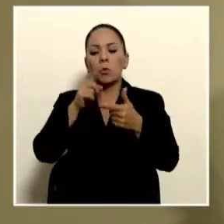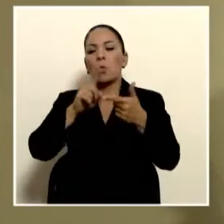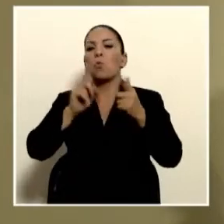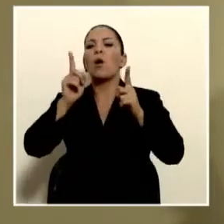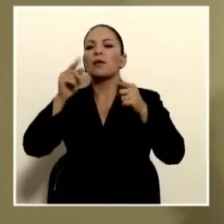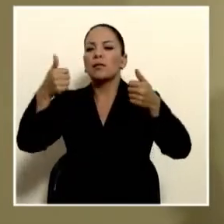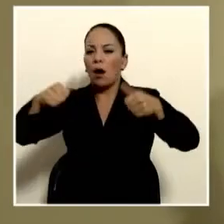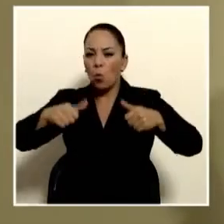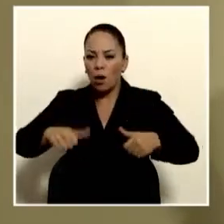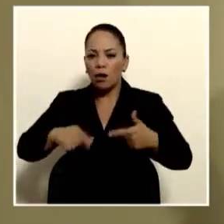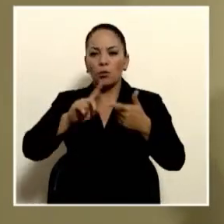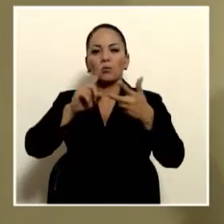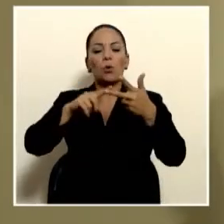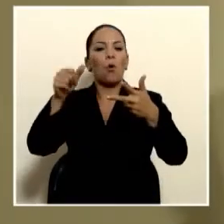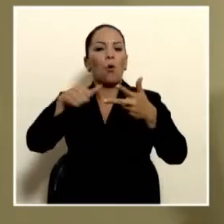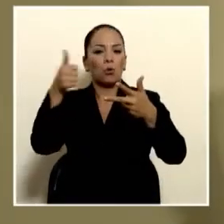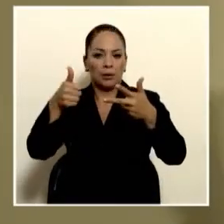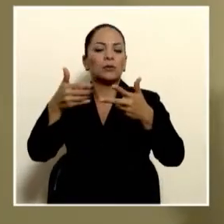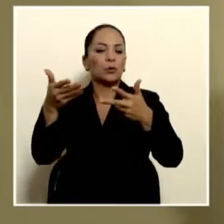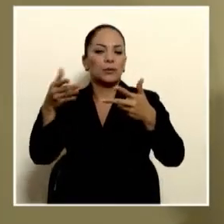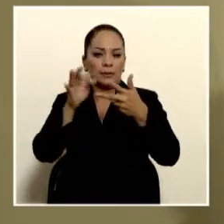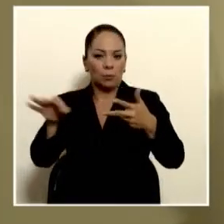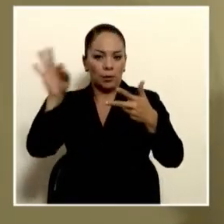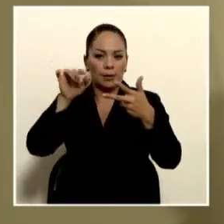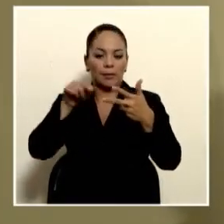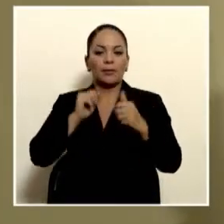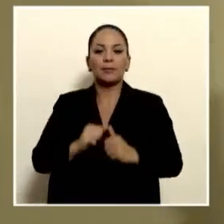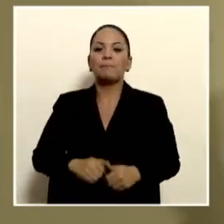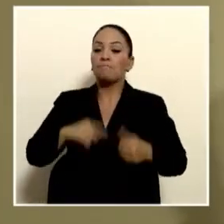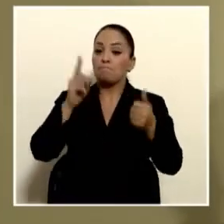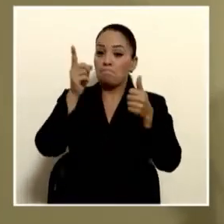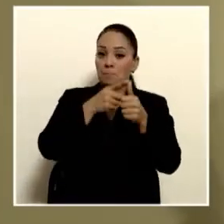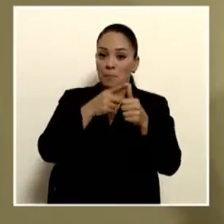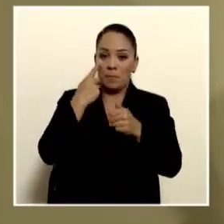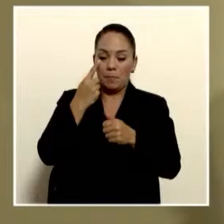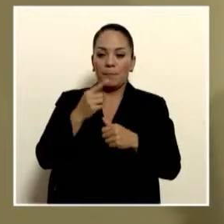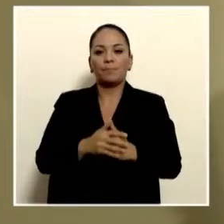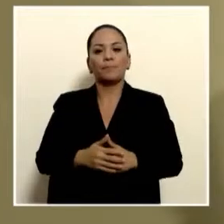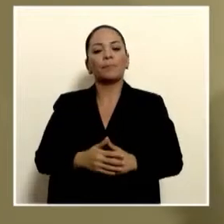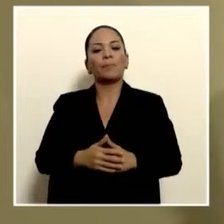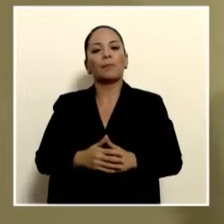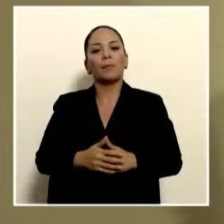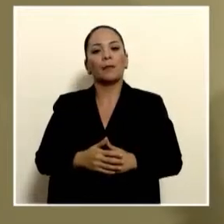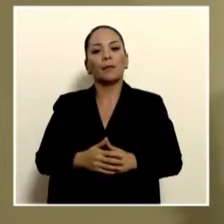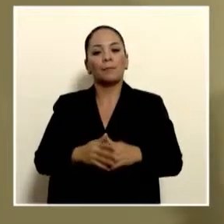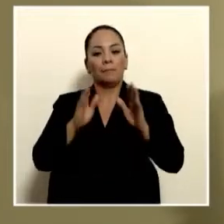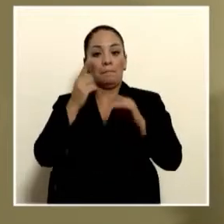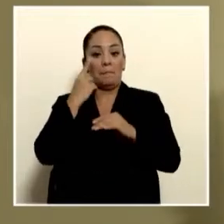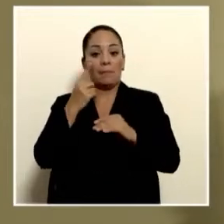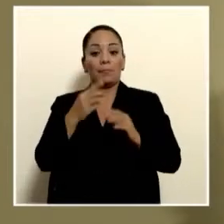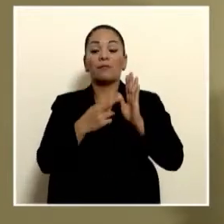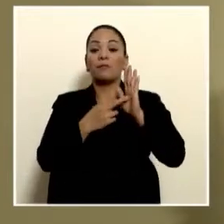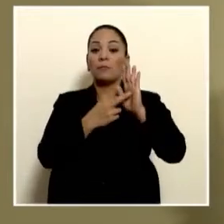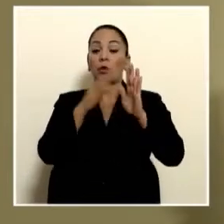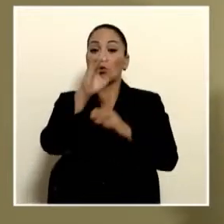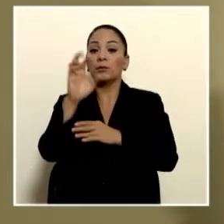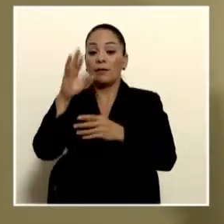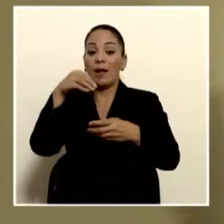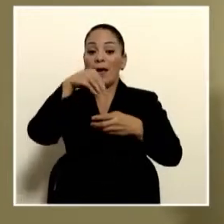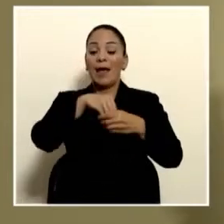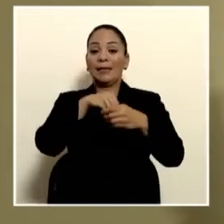y algunos otros hechos muy relevantes. Primero, con respecto a la representación de Costa Rica en los